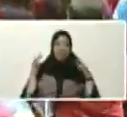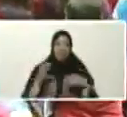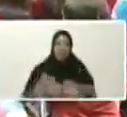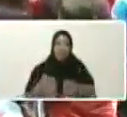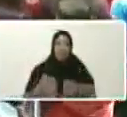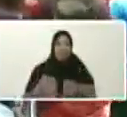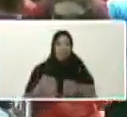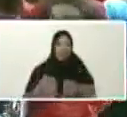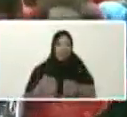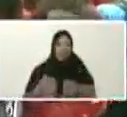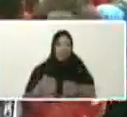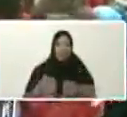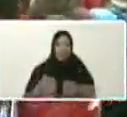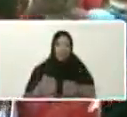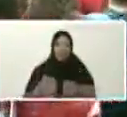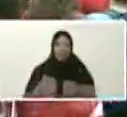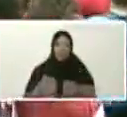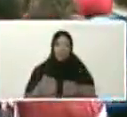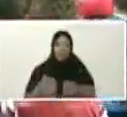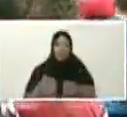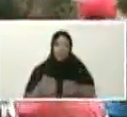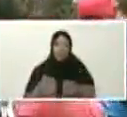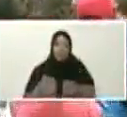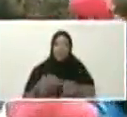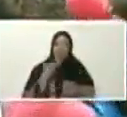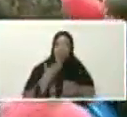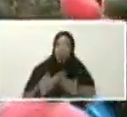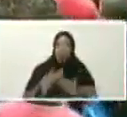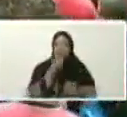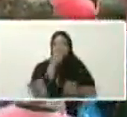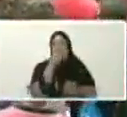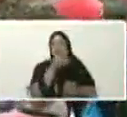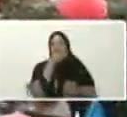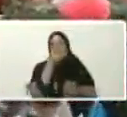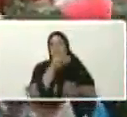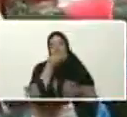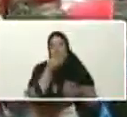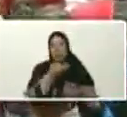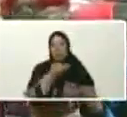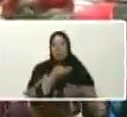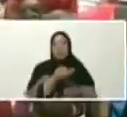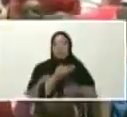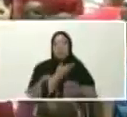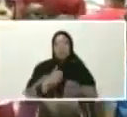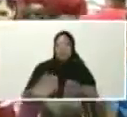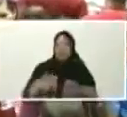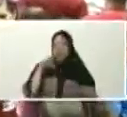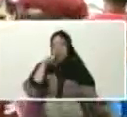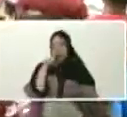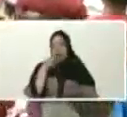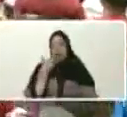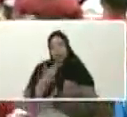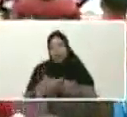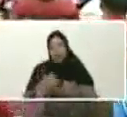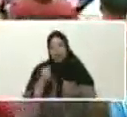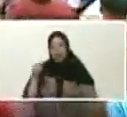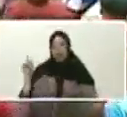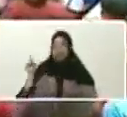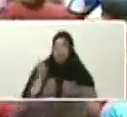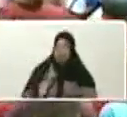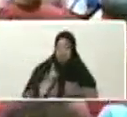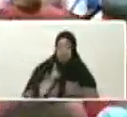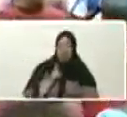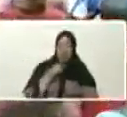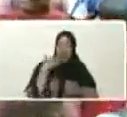Buenas tardes, señor presidente. Gracias por la oportunidad de hablar aquí. Y bueno, de verdad